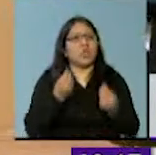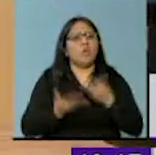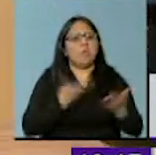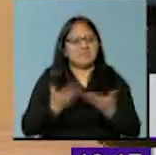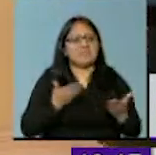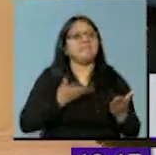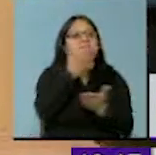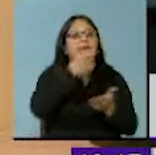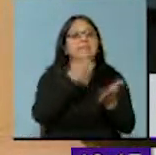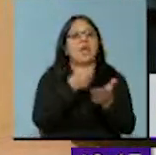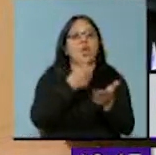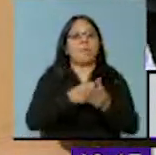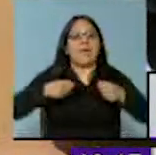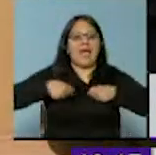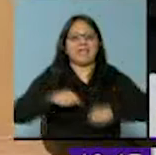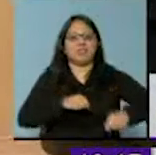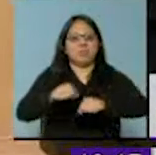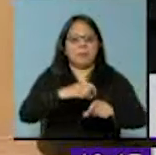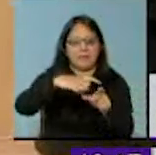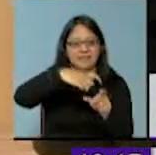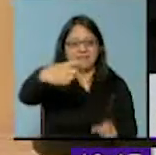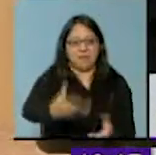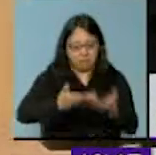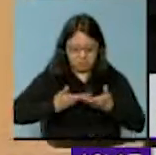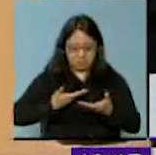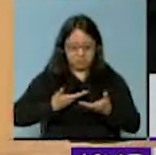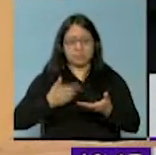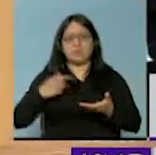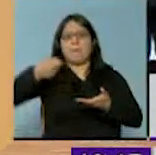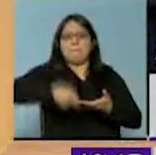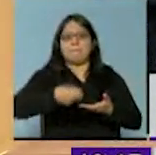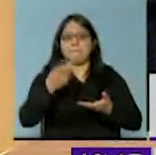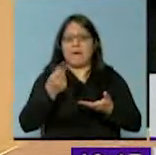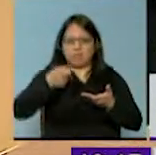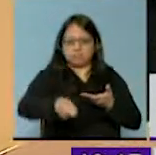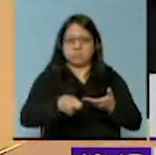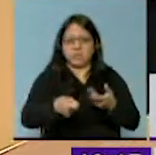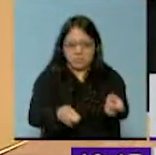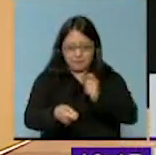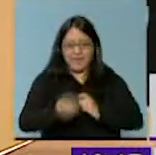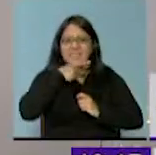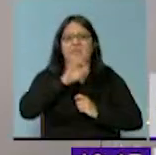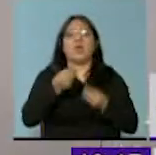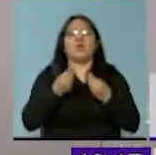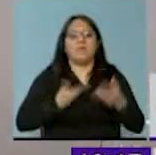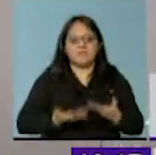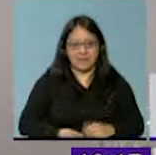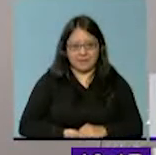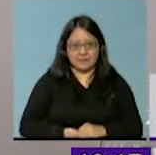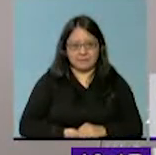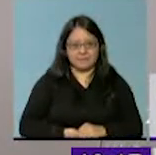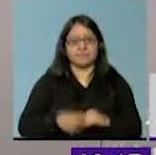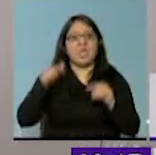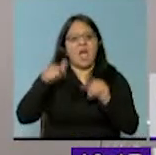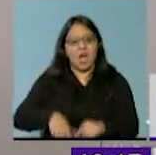al supermercado si no te entregan un ticket y vos no sabes lo que estás pagando? Es complejo. Y esto también pasa con la inscripción, con